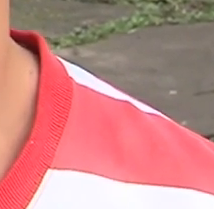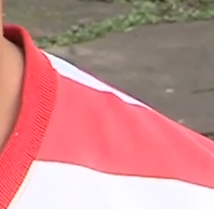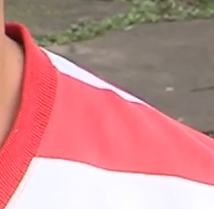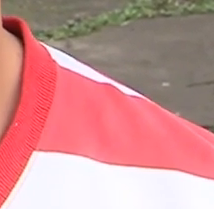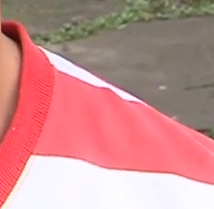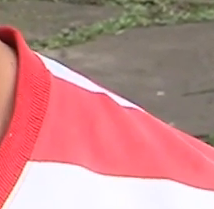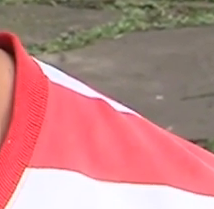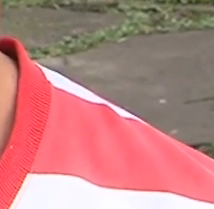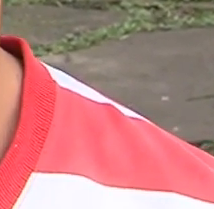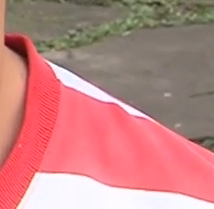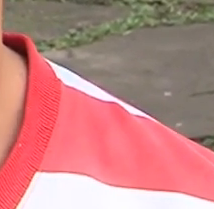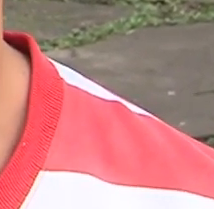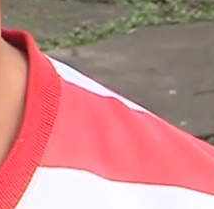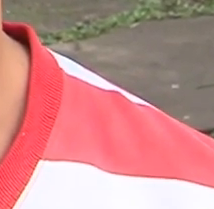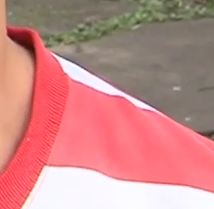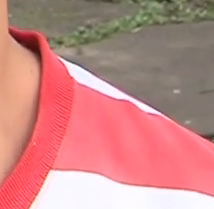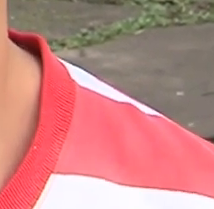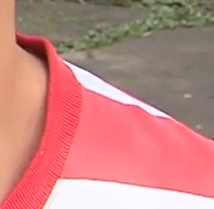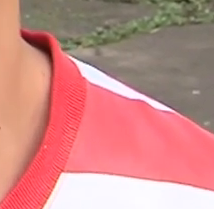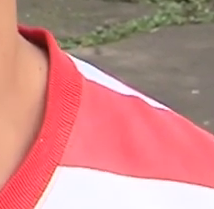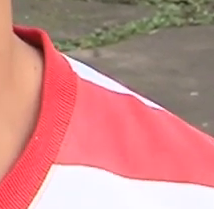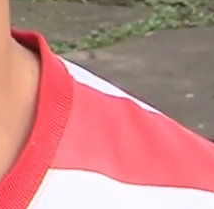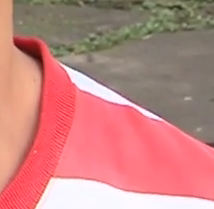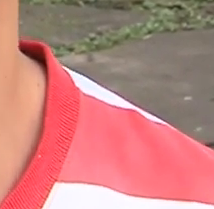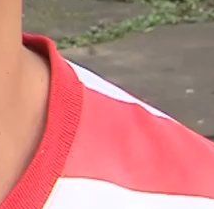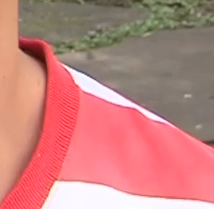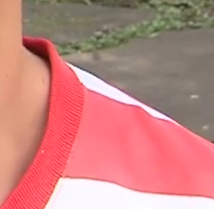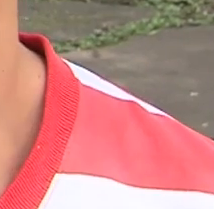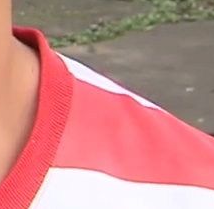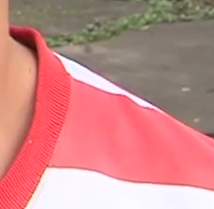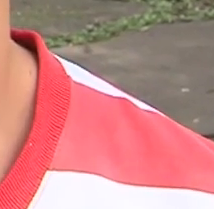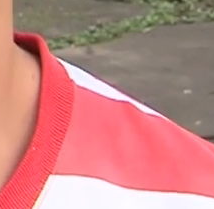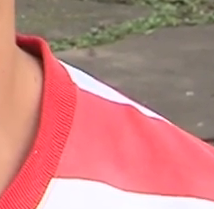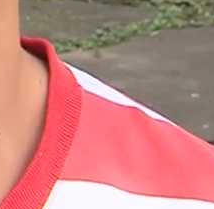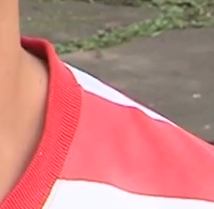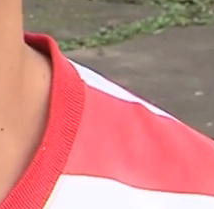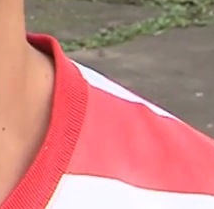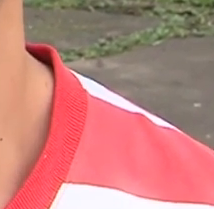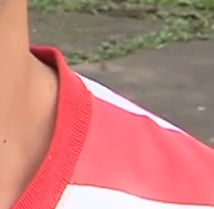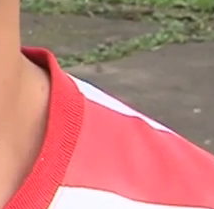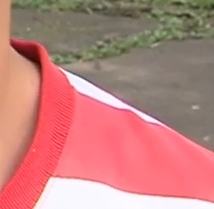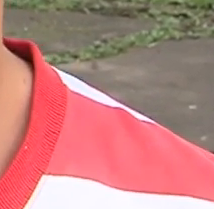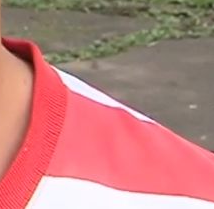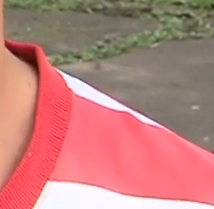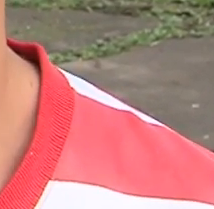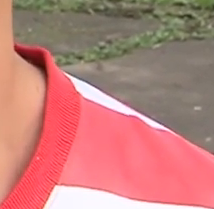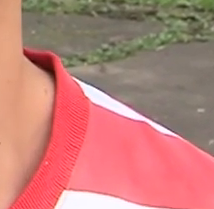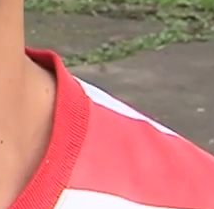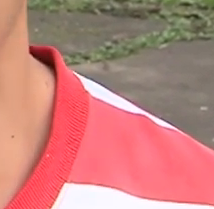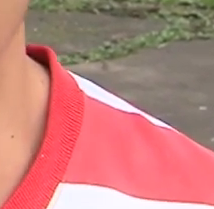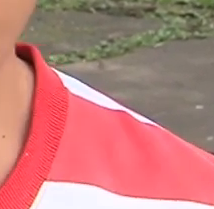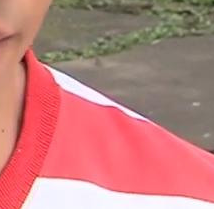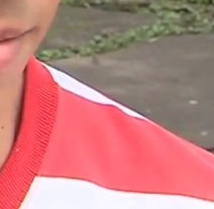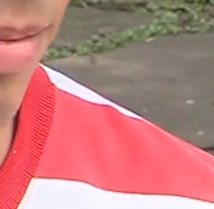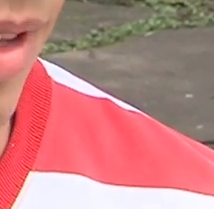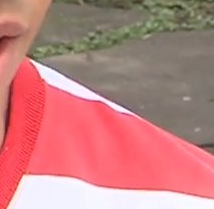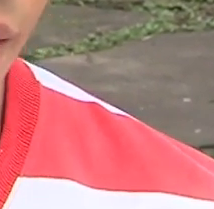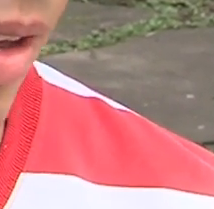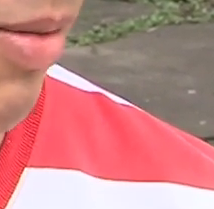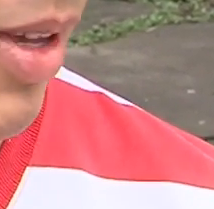tiene que velar por la salud del hijo entonces no creo